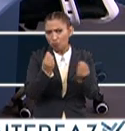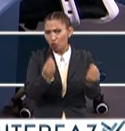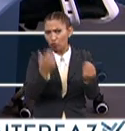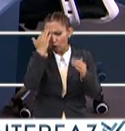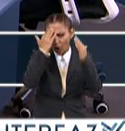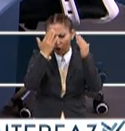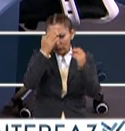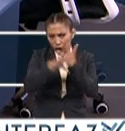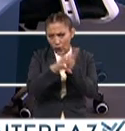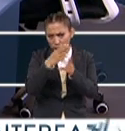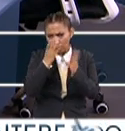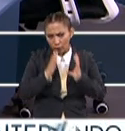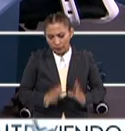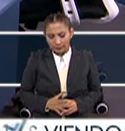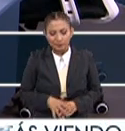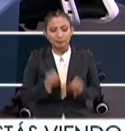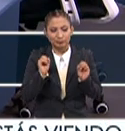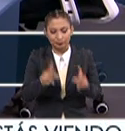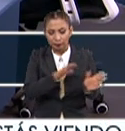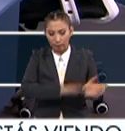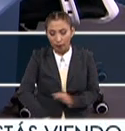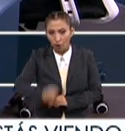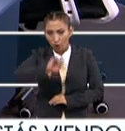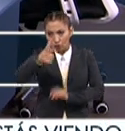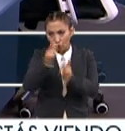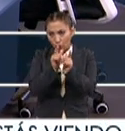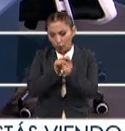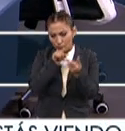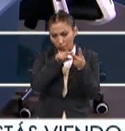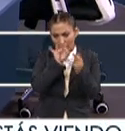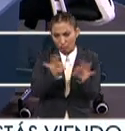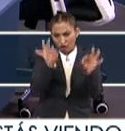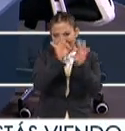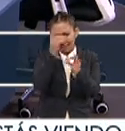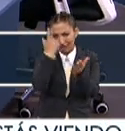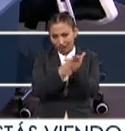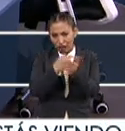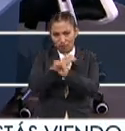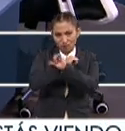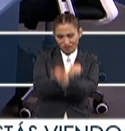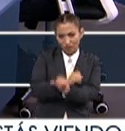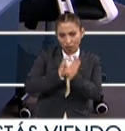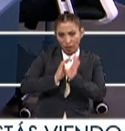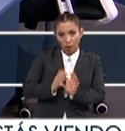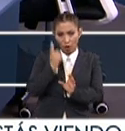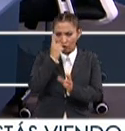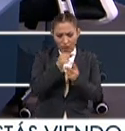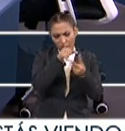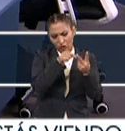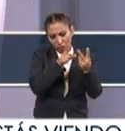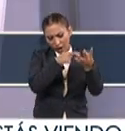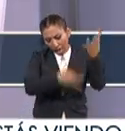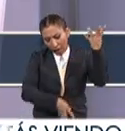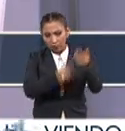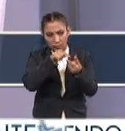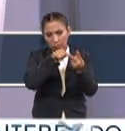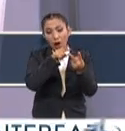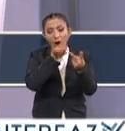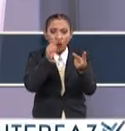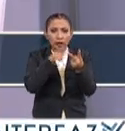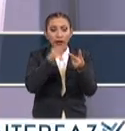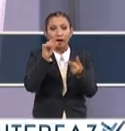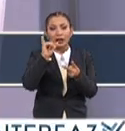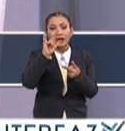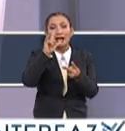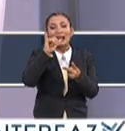al conocimiento en este sentido. Bueno, el otro grupo importante del que quiero hablar, digo, no son los únicos, pero es el otro, se